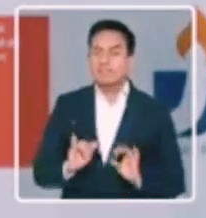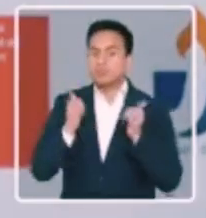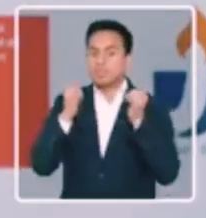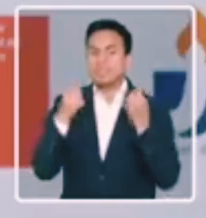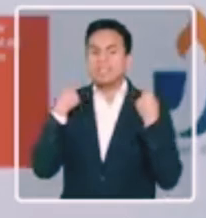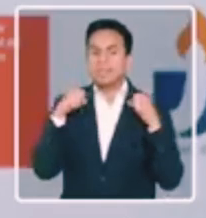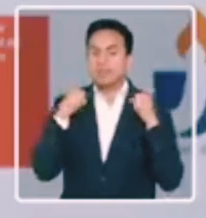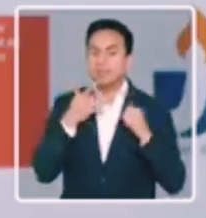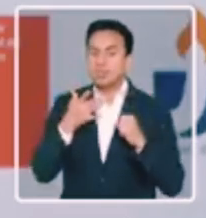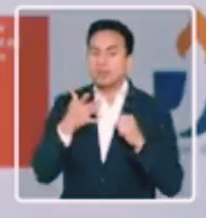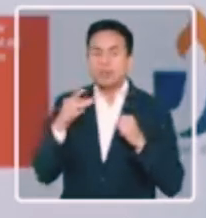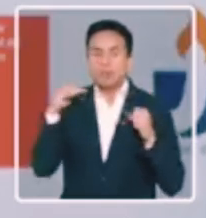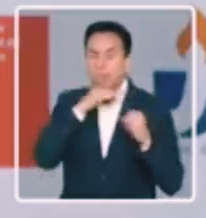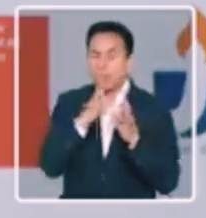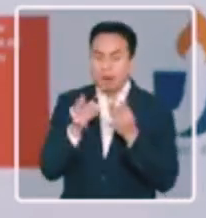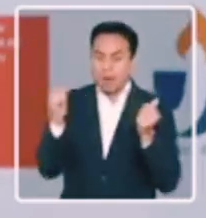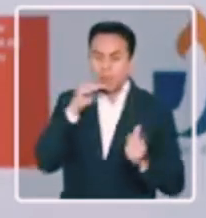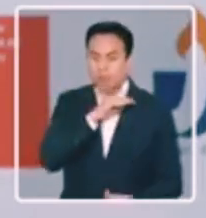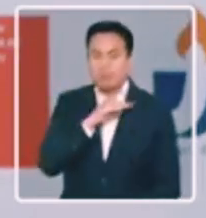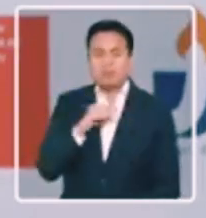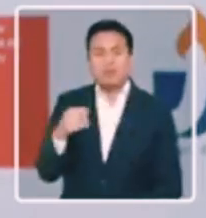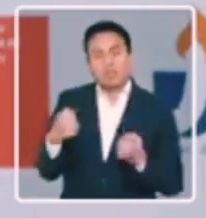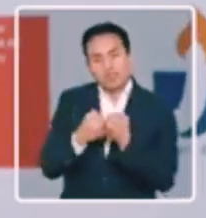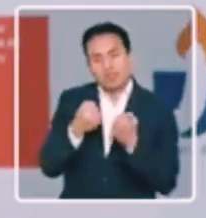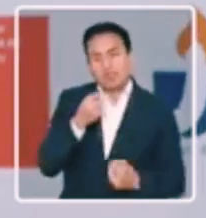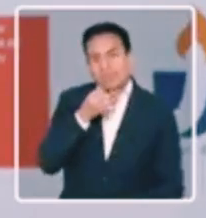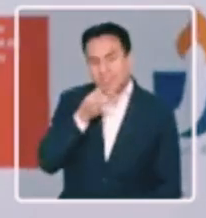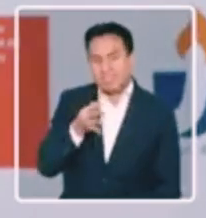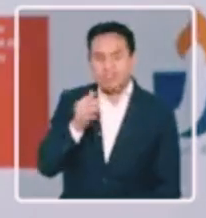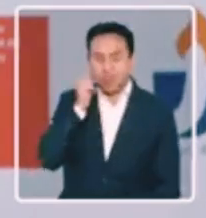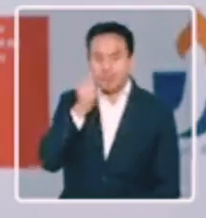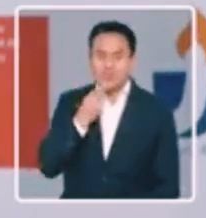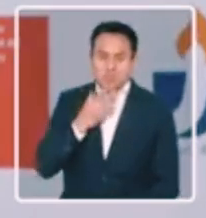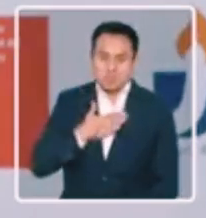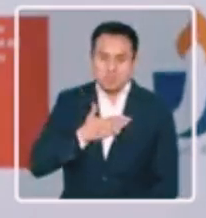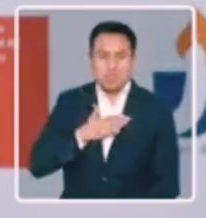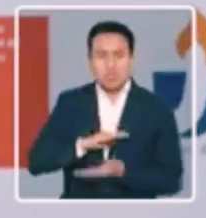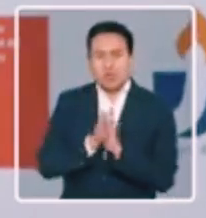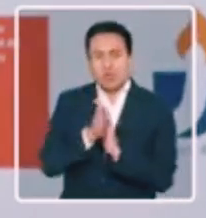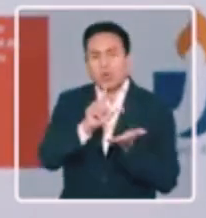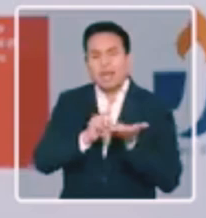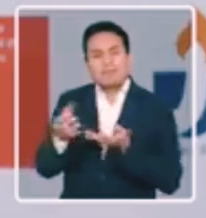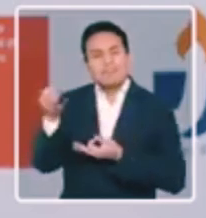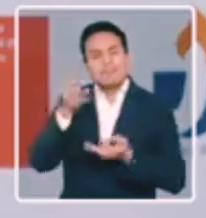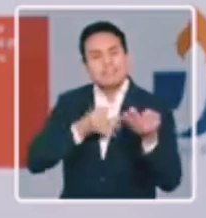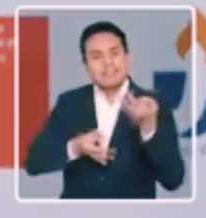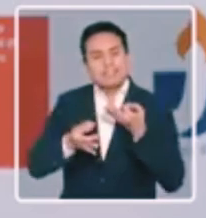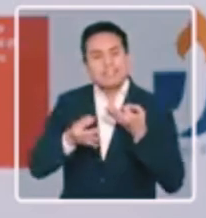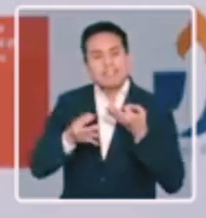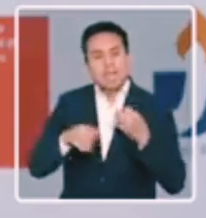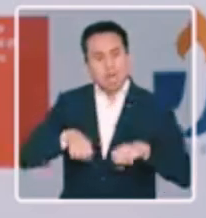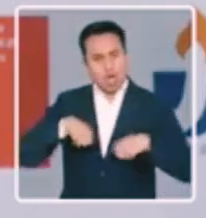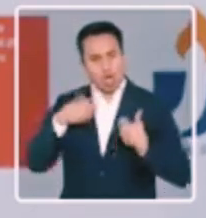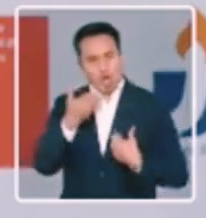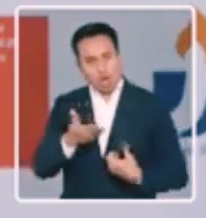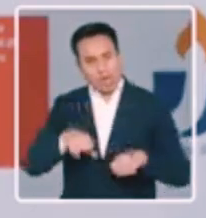deporte porque pasa volando les quiero contar una contradicción que yo vivo permanentemente a mí en todas partes me dicen oiga que joven